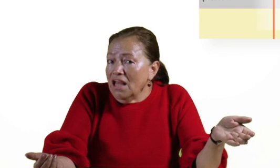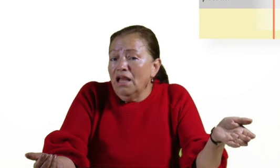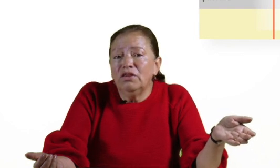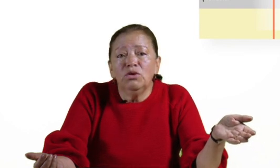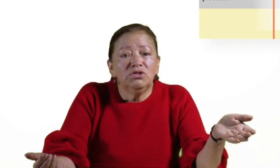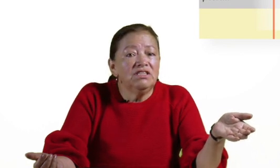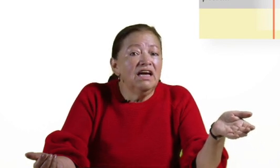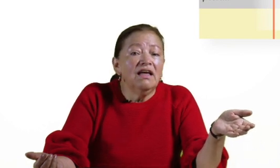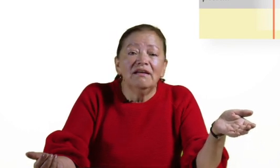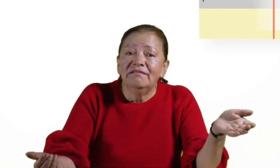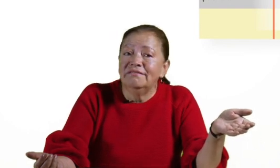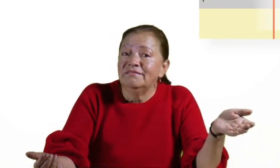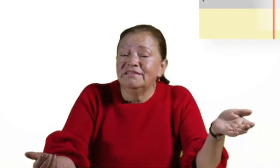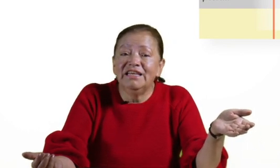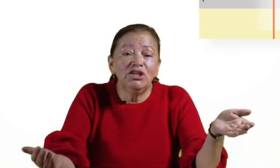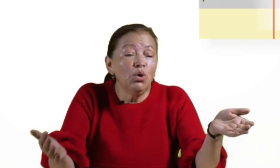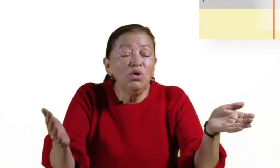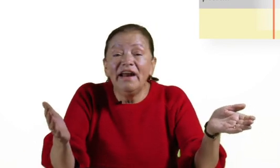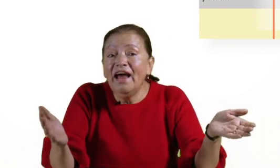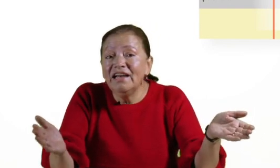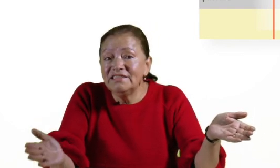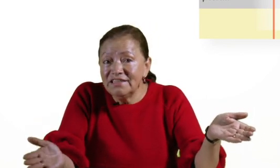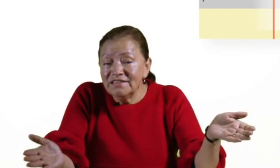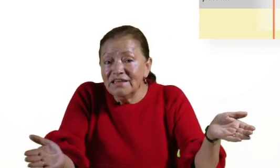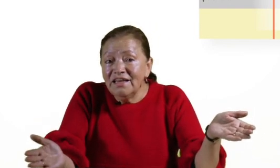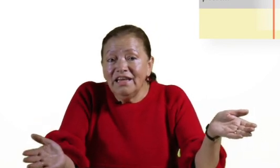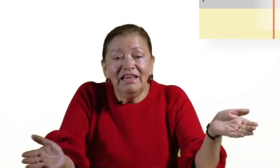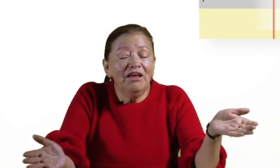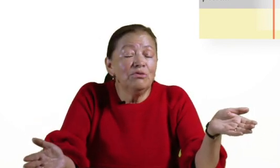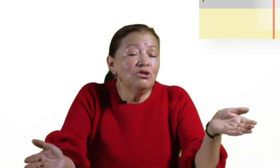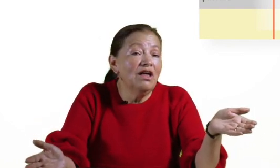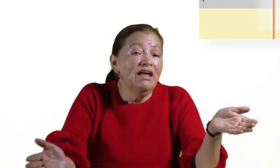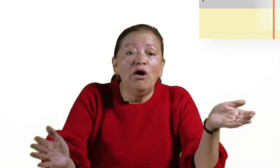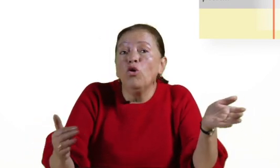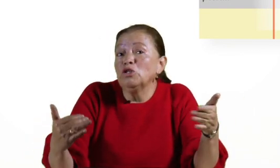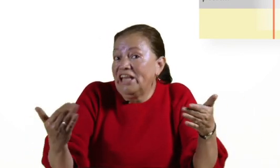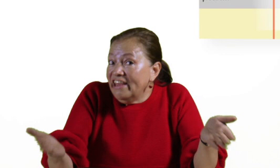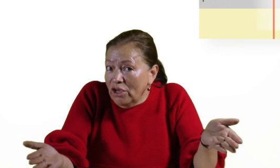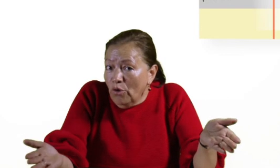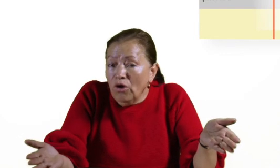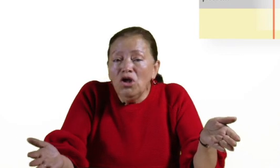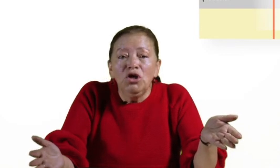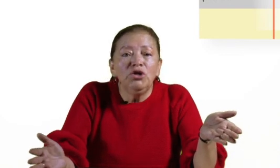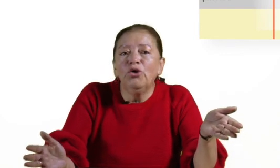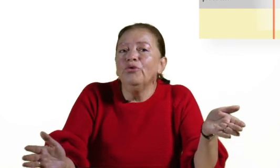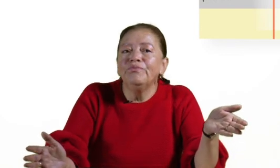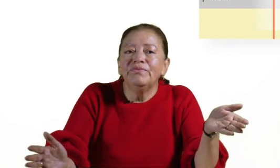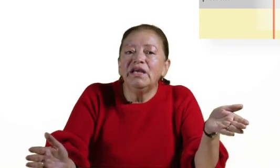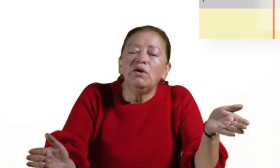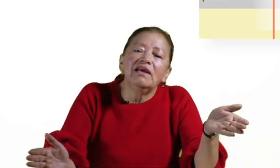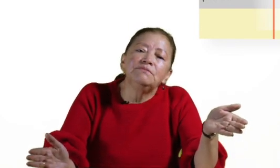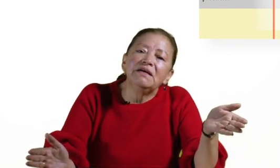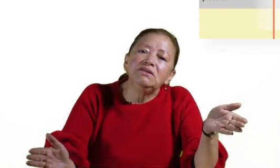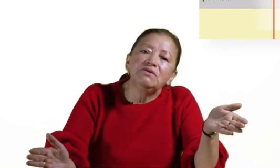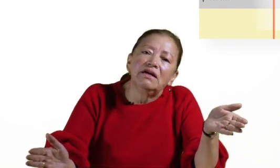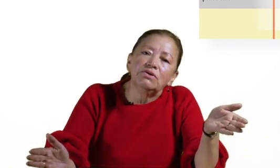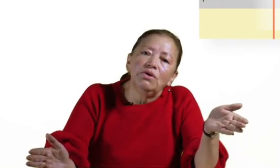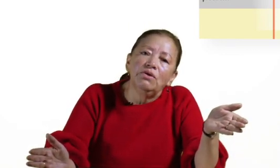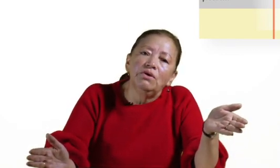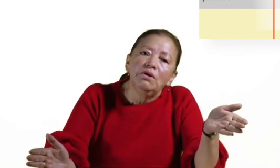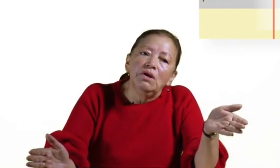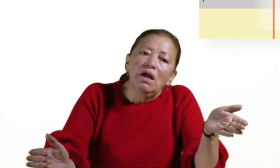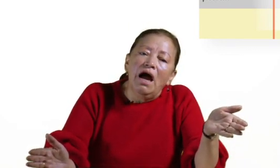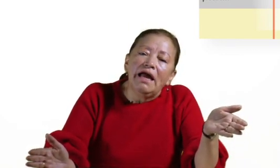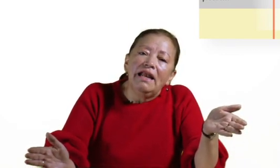1930, entonces ya se hizo un análisis y dijimos, o se dijo, no, ya no hay que inspeccionar